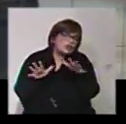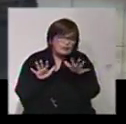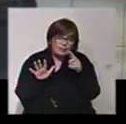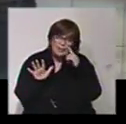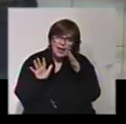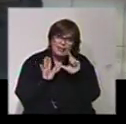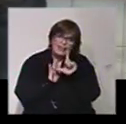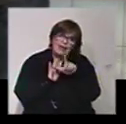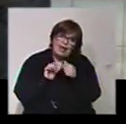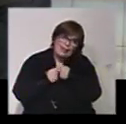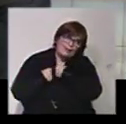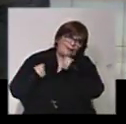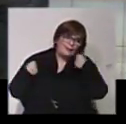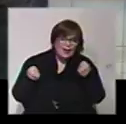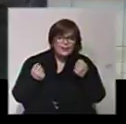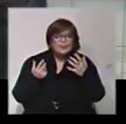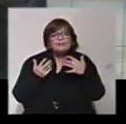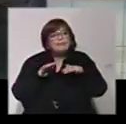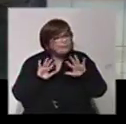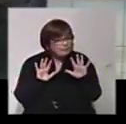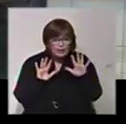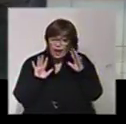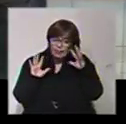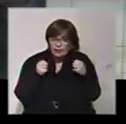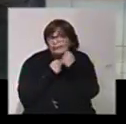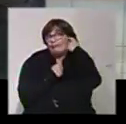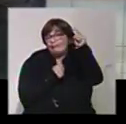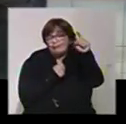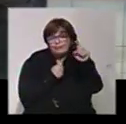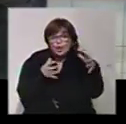un poco larga, pero es eso, improvisación colectiva